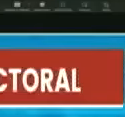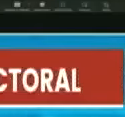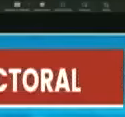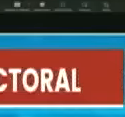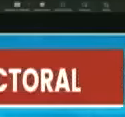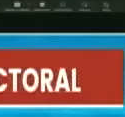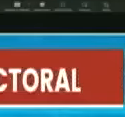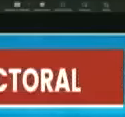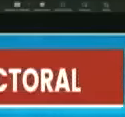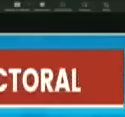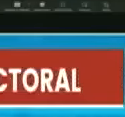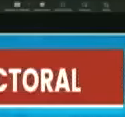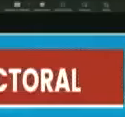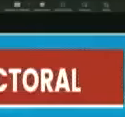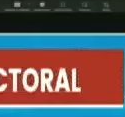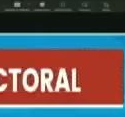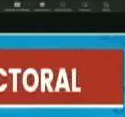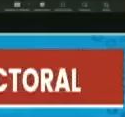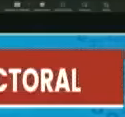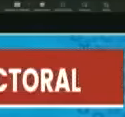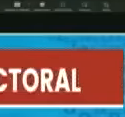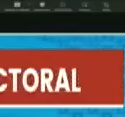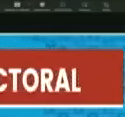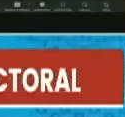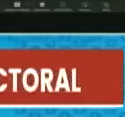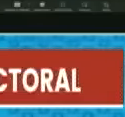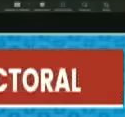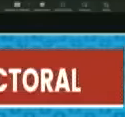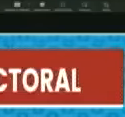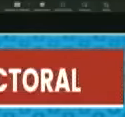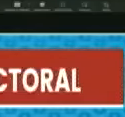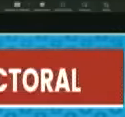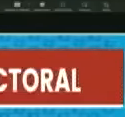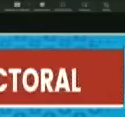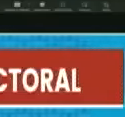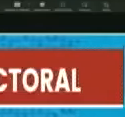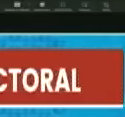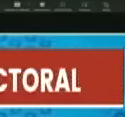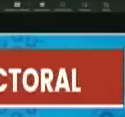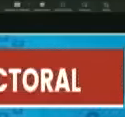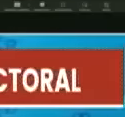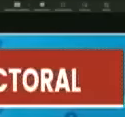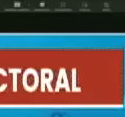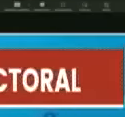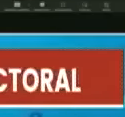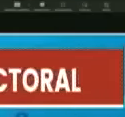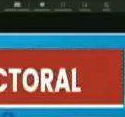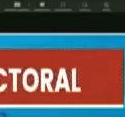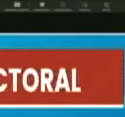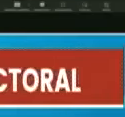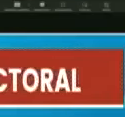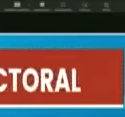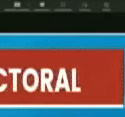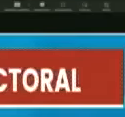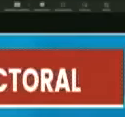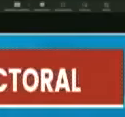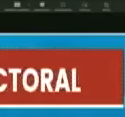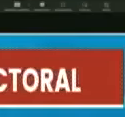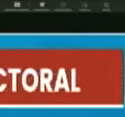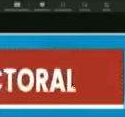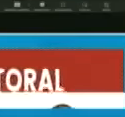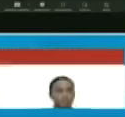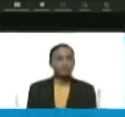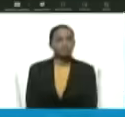Yo no tengo ninguna duda de esa gran victoria, en lo personal. Y hemos visto